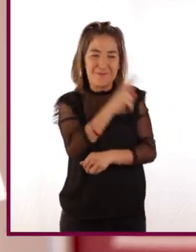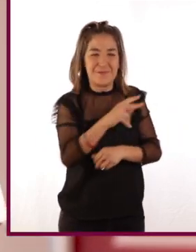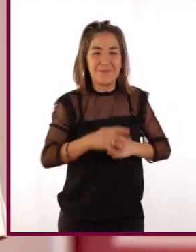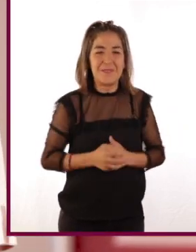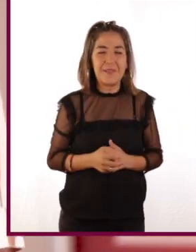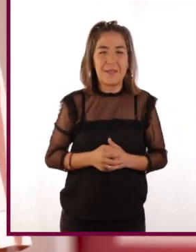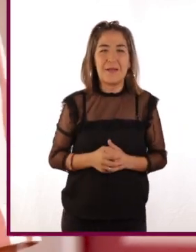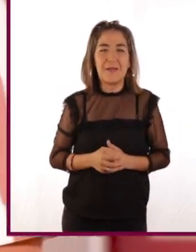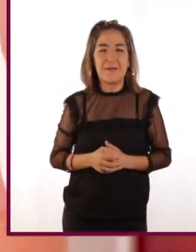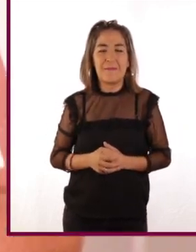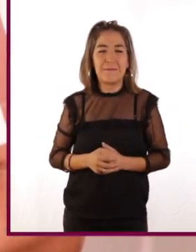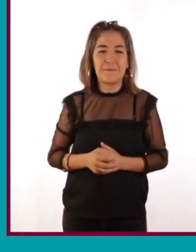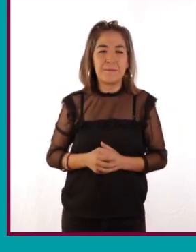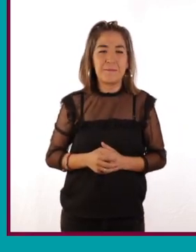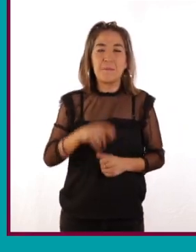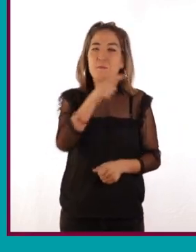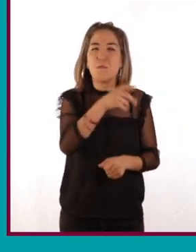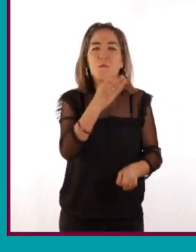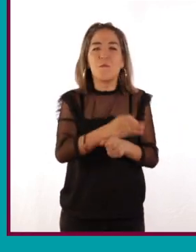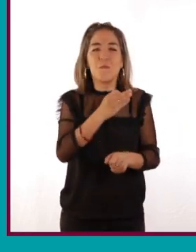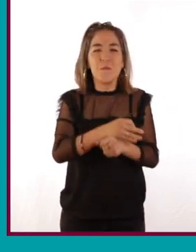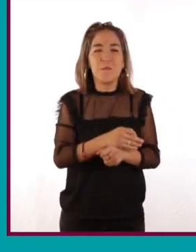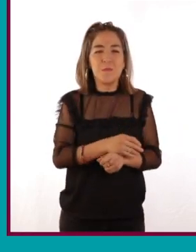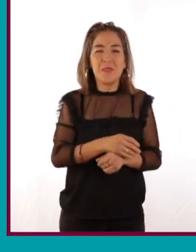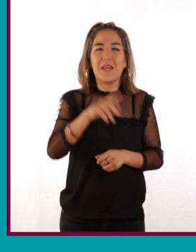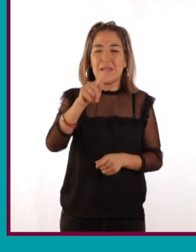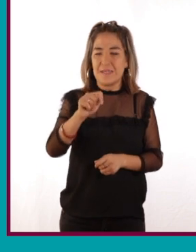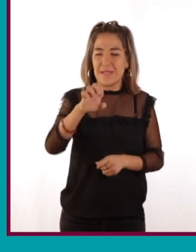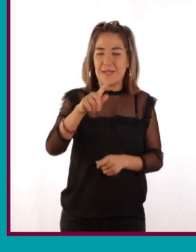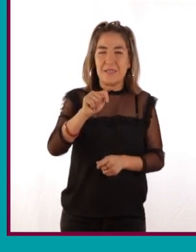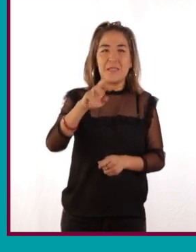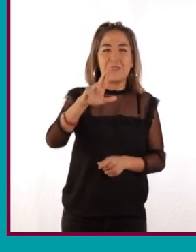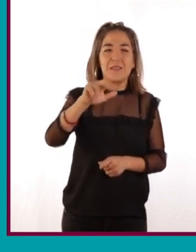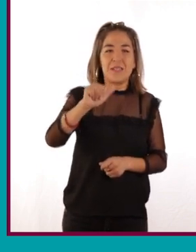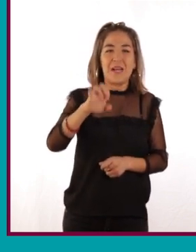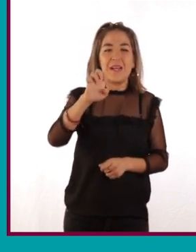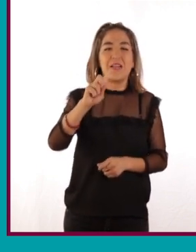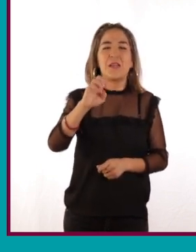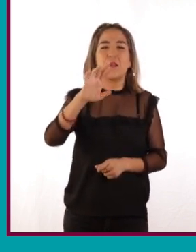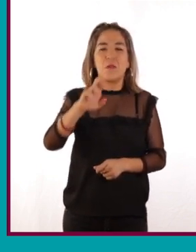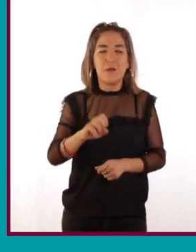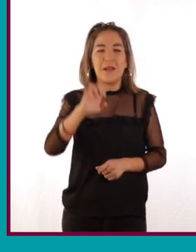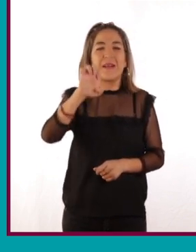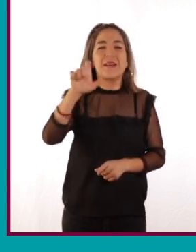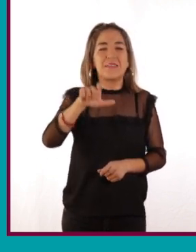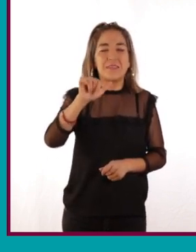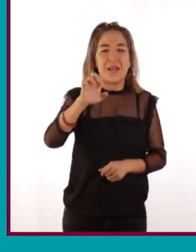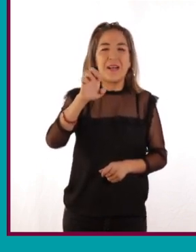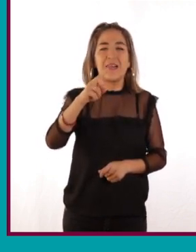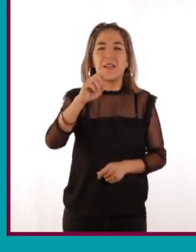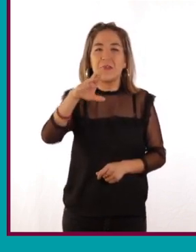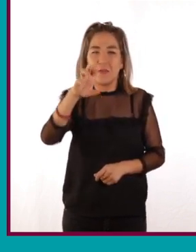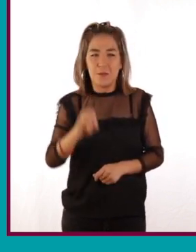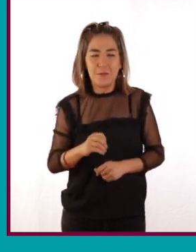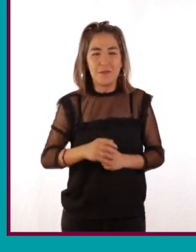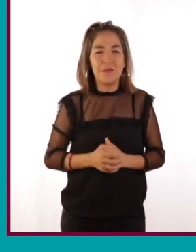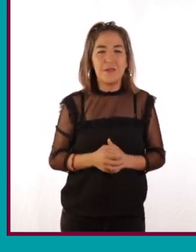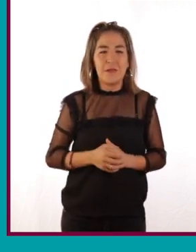chequen. Mira, Ok, ahí está para el tetraedro, para el hexaedro o